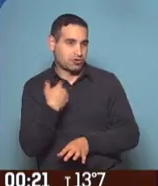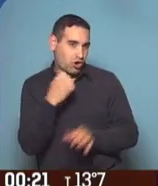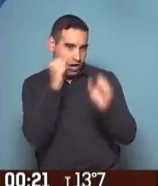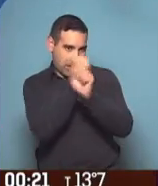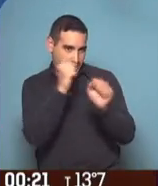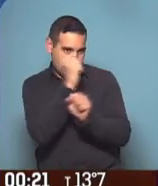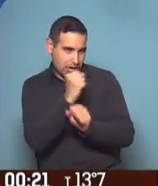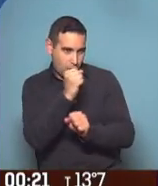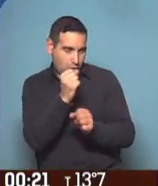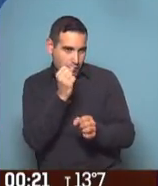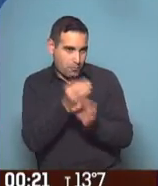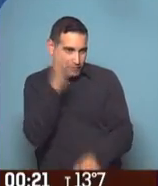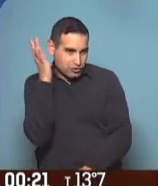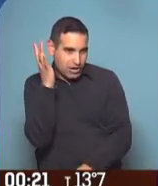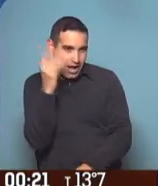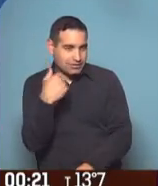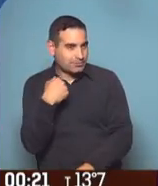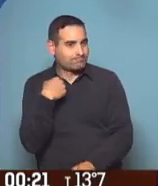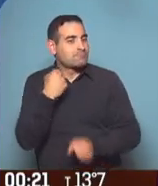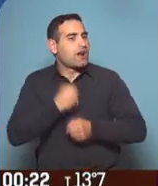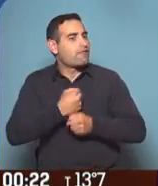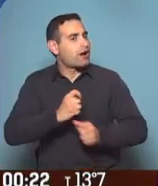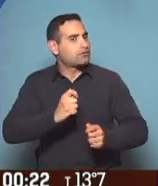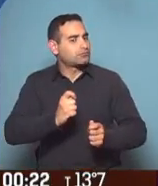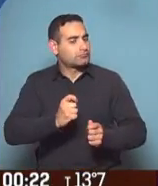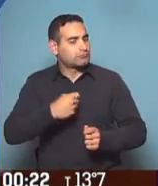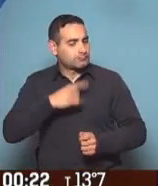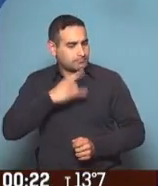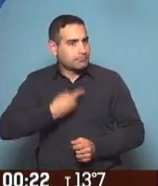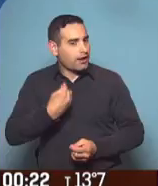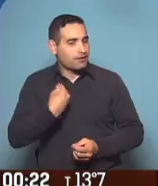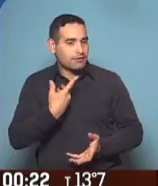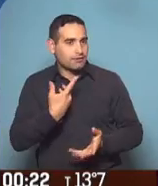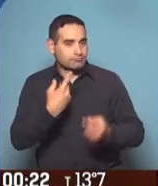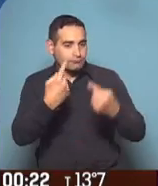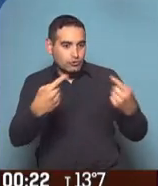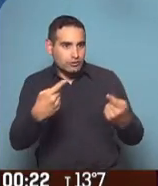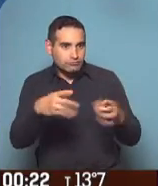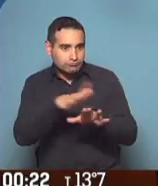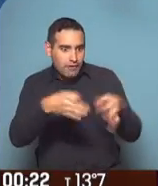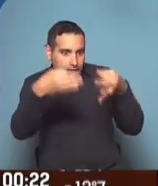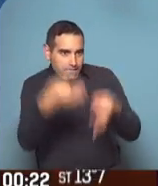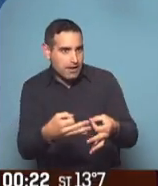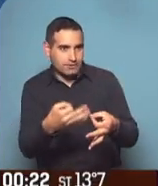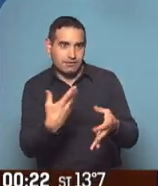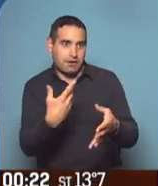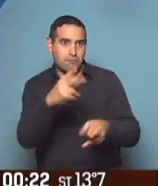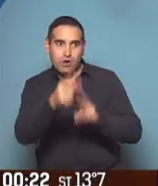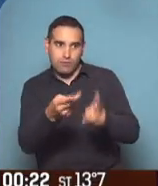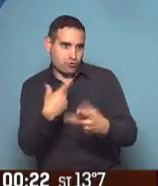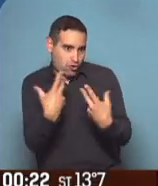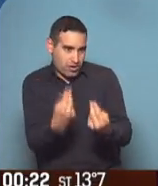profesional nuestra función es garantizar el funcionamiento de algo se ha evitado pérdidas humanas